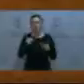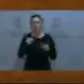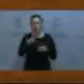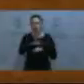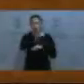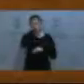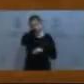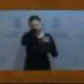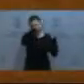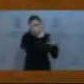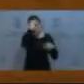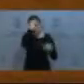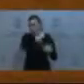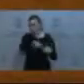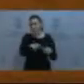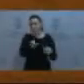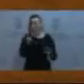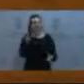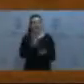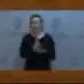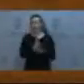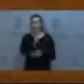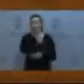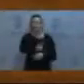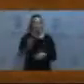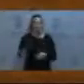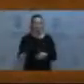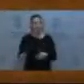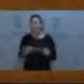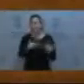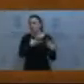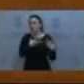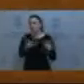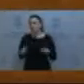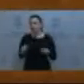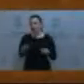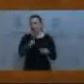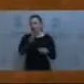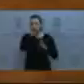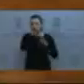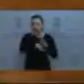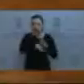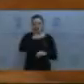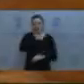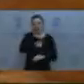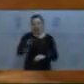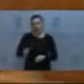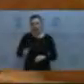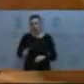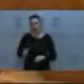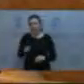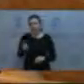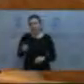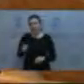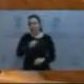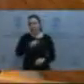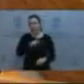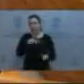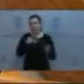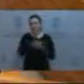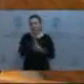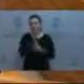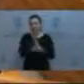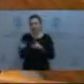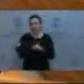bien, tiene por delante un reto demográfico enorme, al que las proyecciones demográficas, desgraciadamente, le ponen números